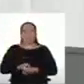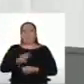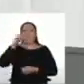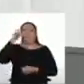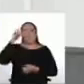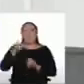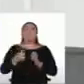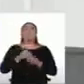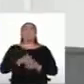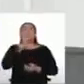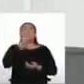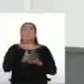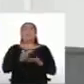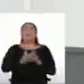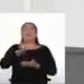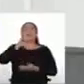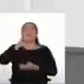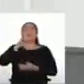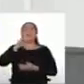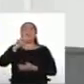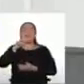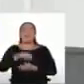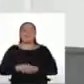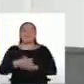y un buen ciudadano. Nos vemos en